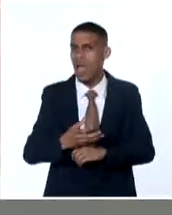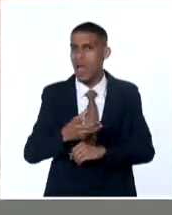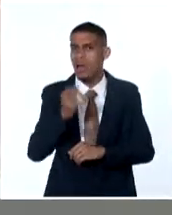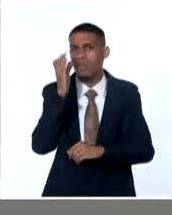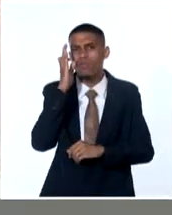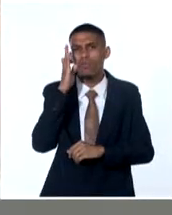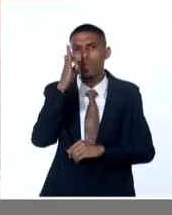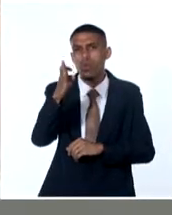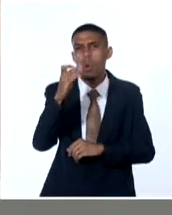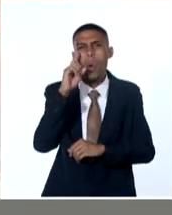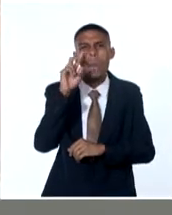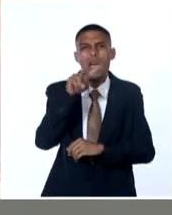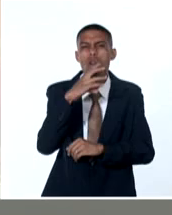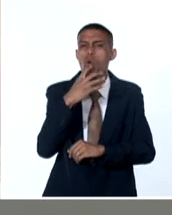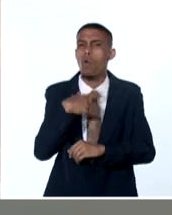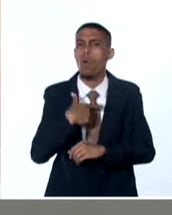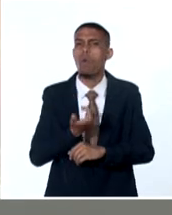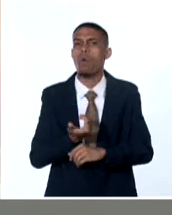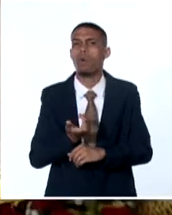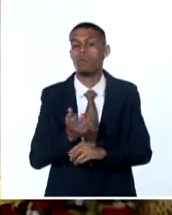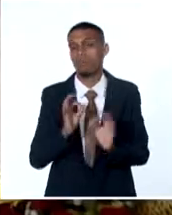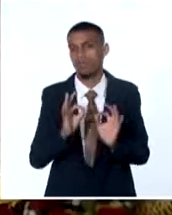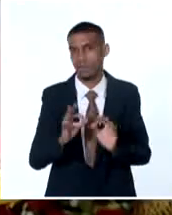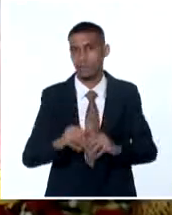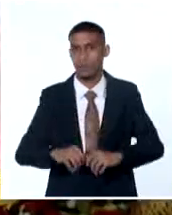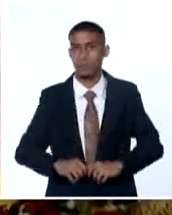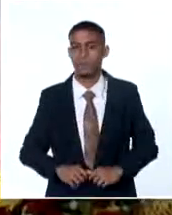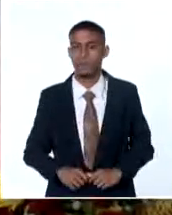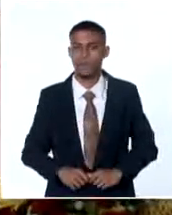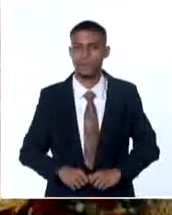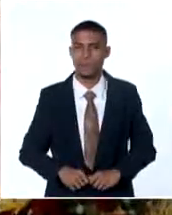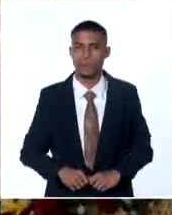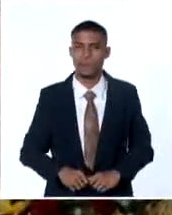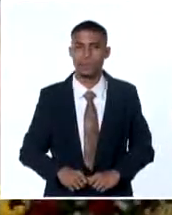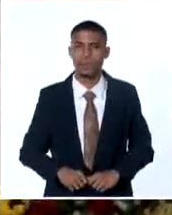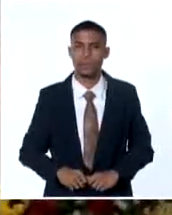contarlo. Desde Venezuela, Rafael Alemáñez, Michael Molina y Amalia Ramos para el Canal Cubano de Noticias.